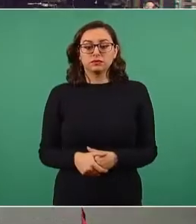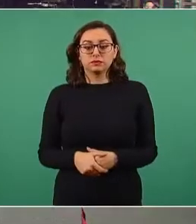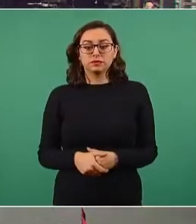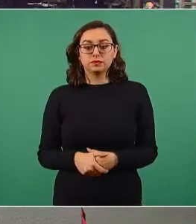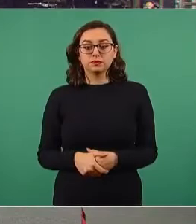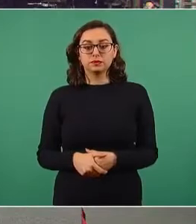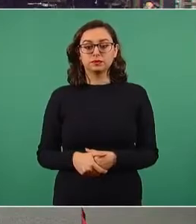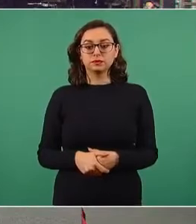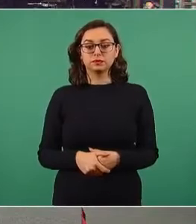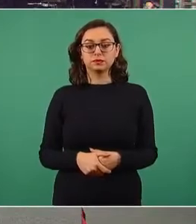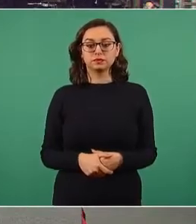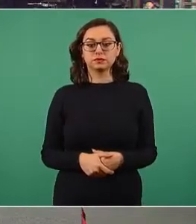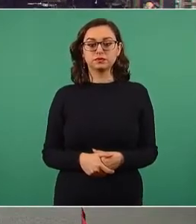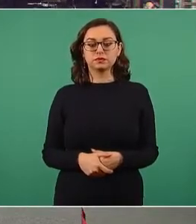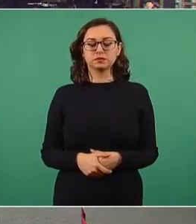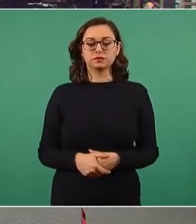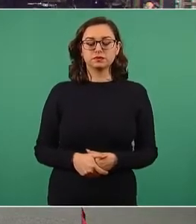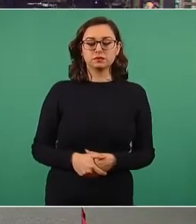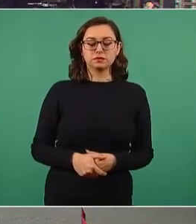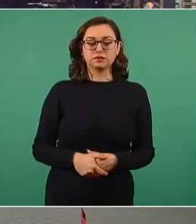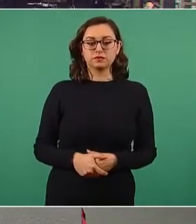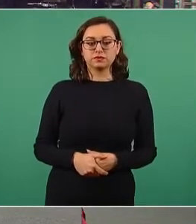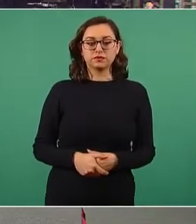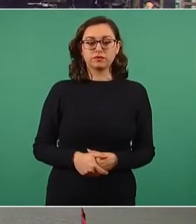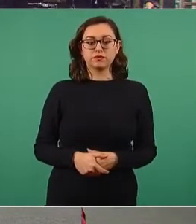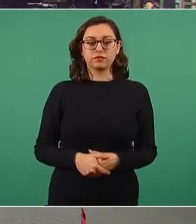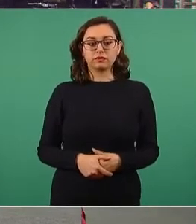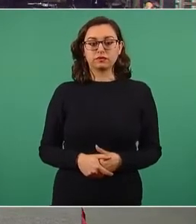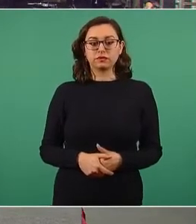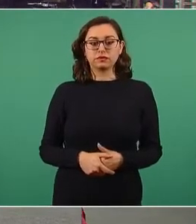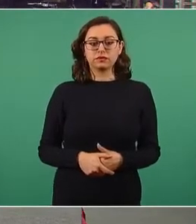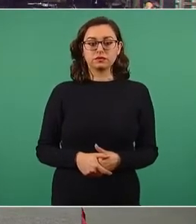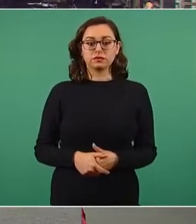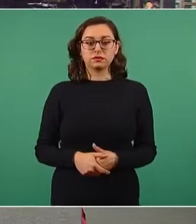por favor. No, ¿quién? Ahorita voy.